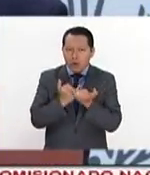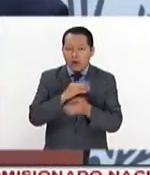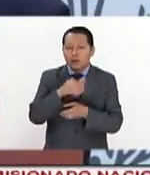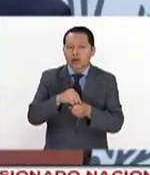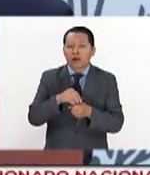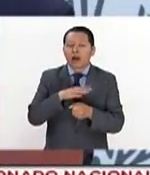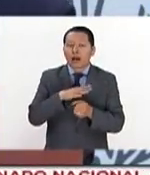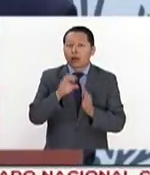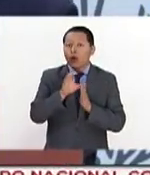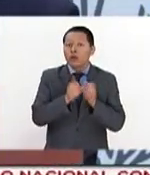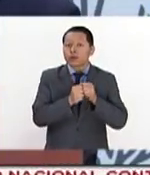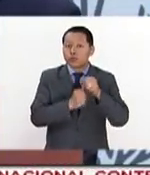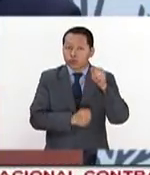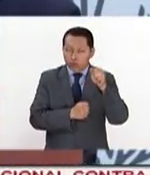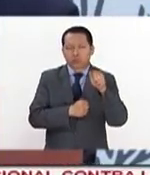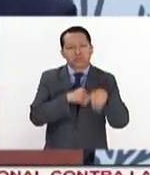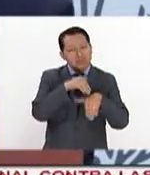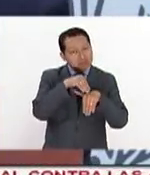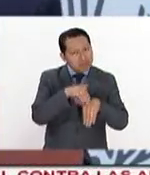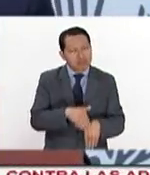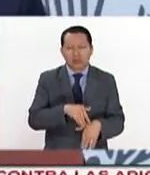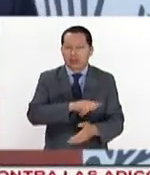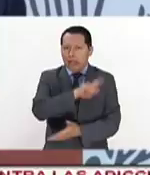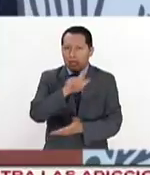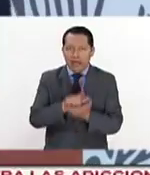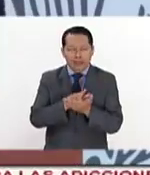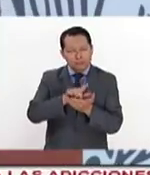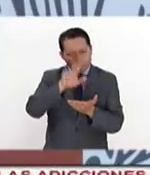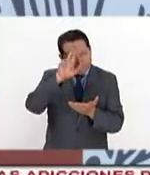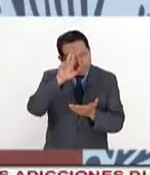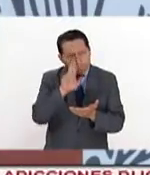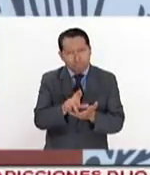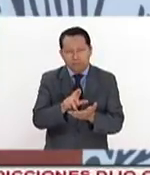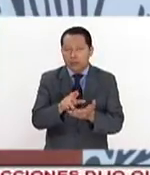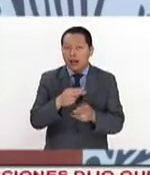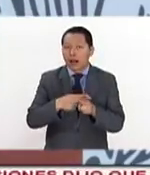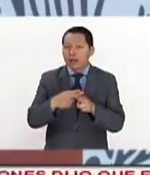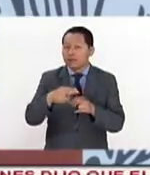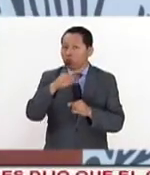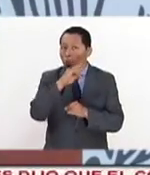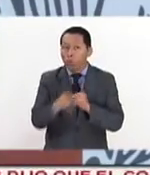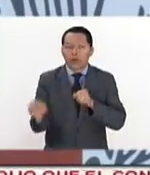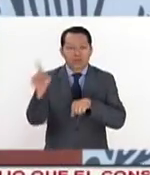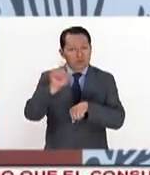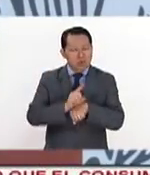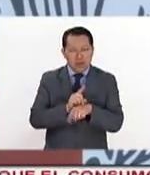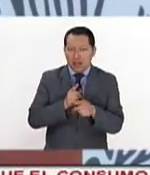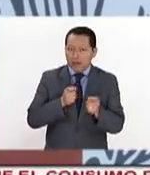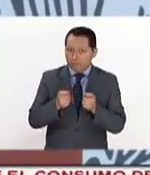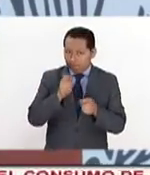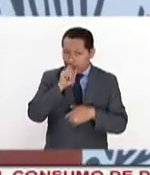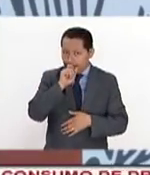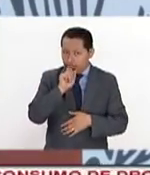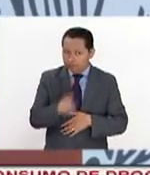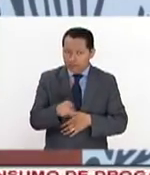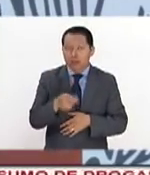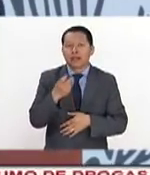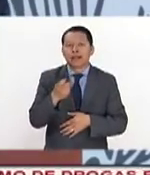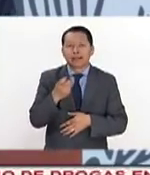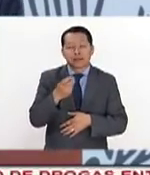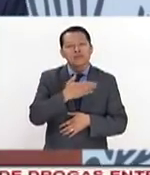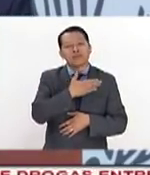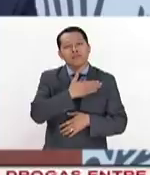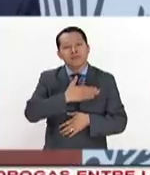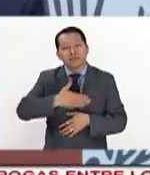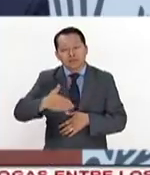lo que ordena la Constitución y las leyes, hasta el último día de mi mandato. En esta labor, sé que